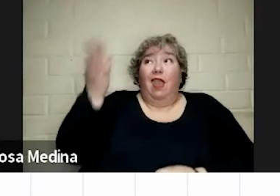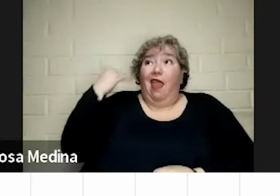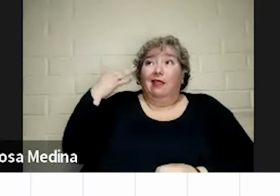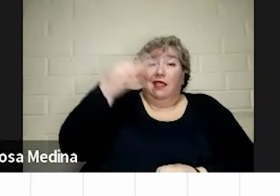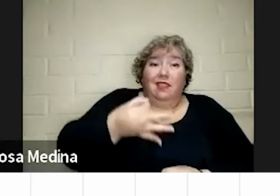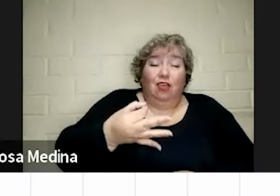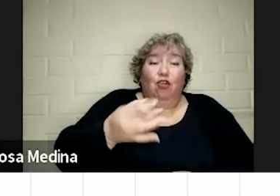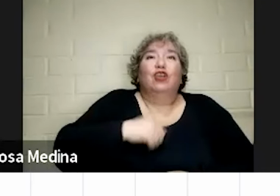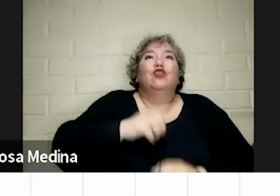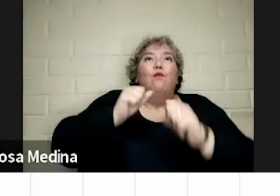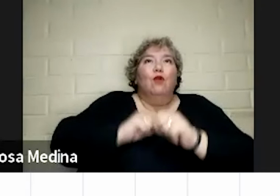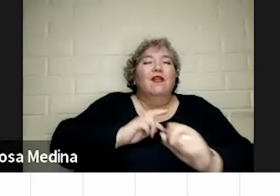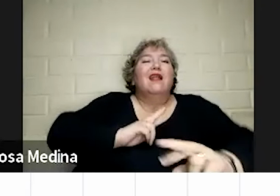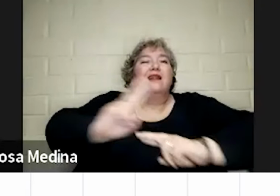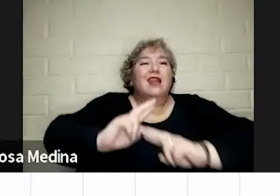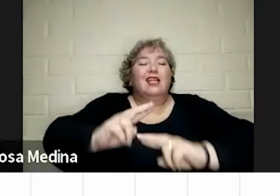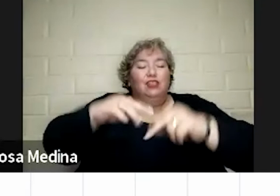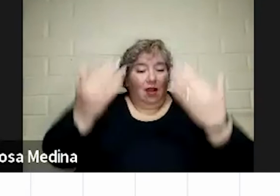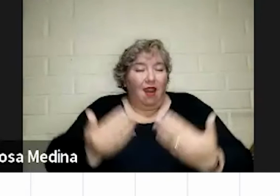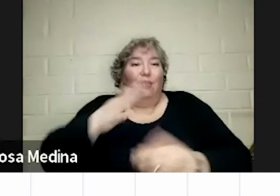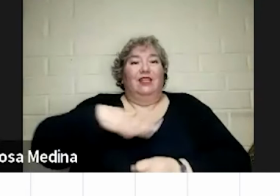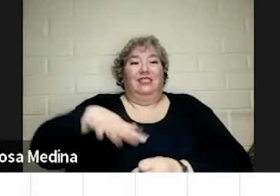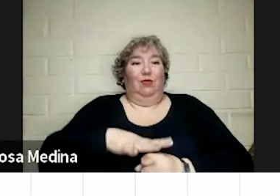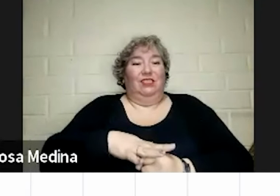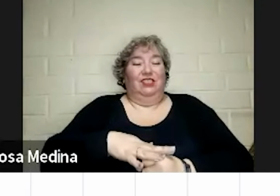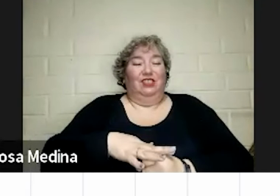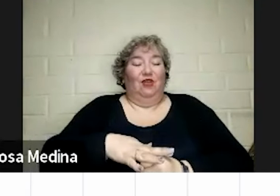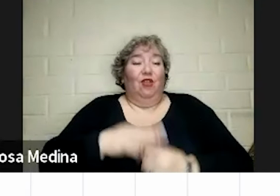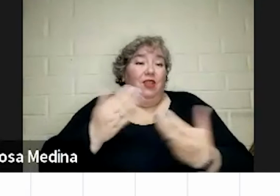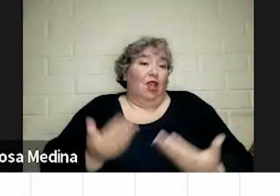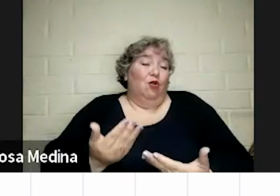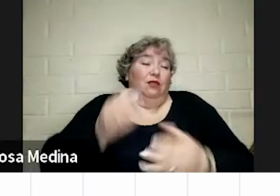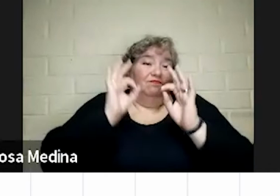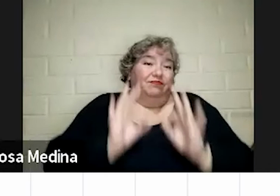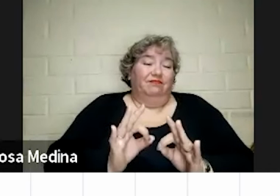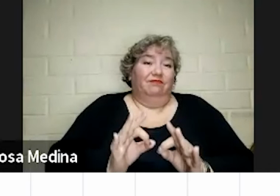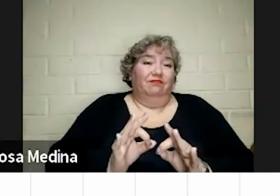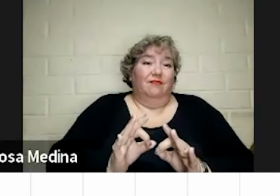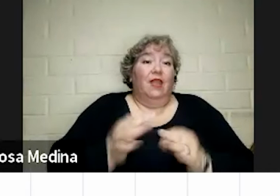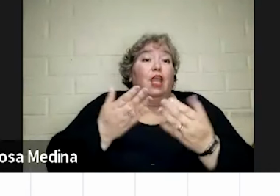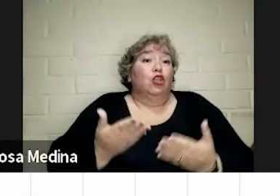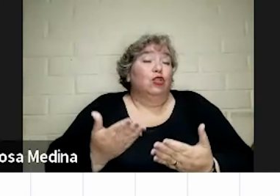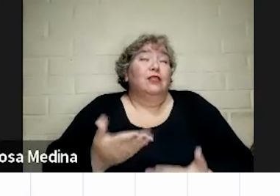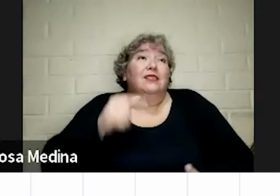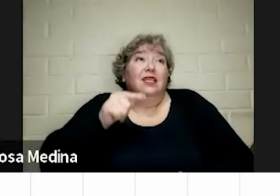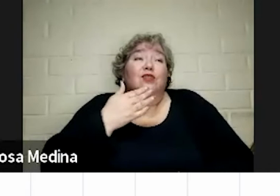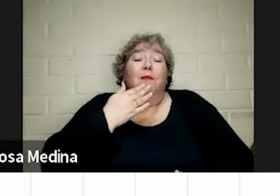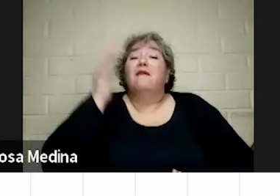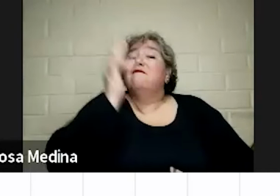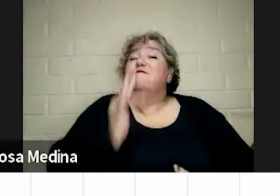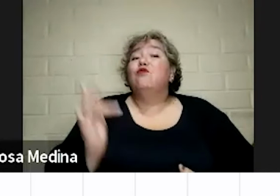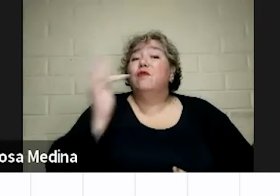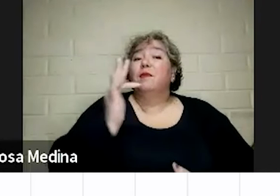relacionarla con la situación que estamos viviendo en este momento específico. Y por lo tanto también es fundamental para poder procesar